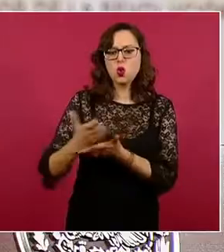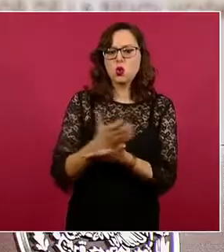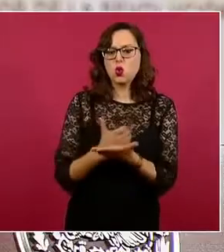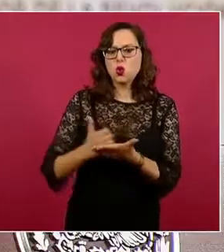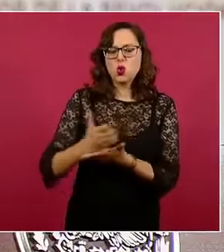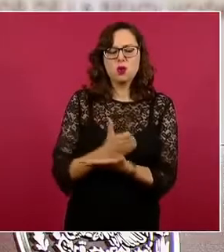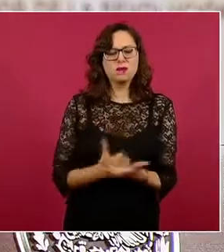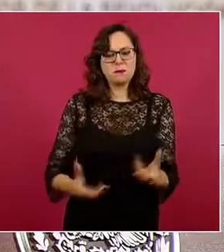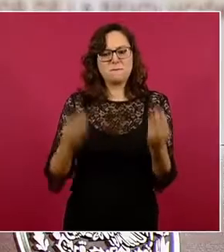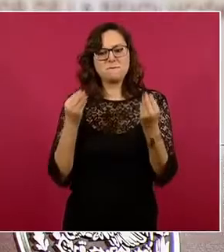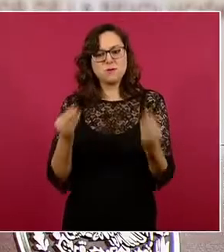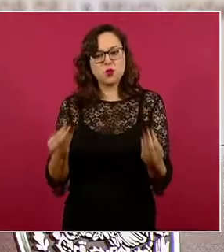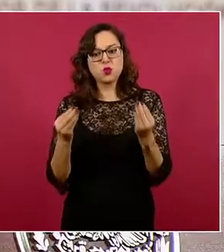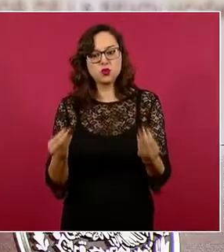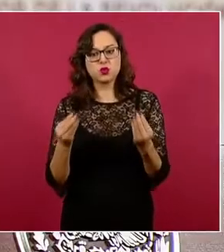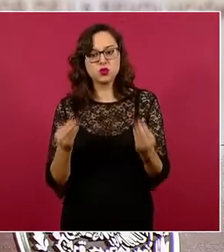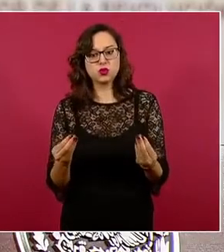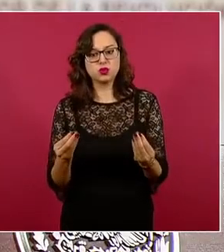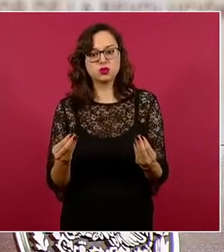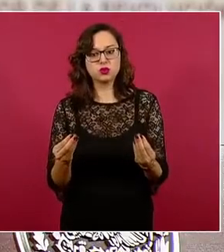mucho dinero,